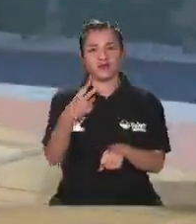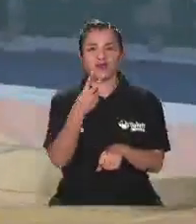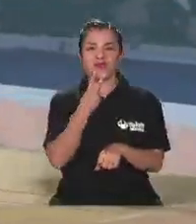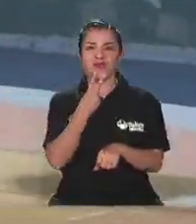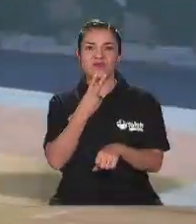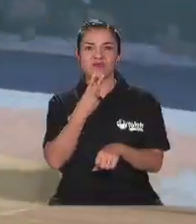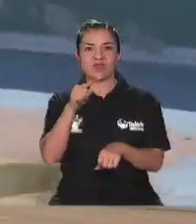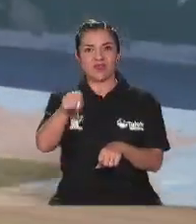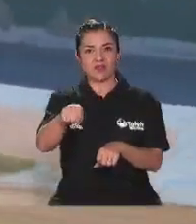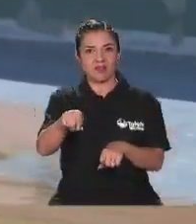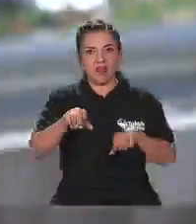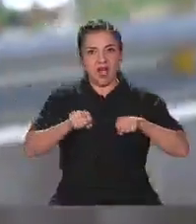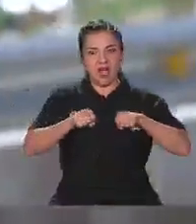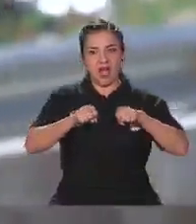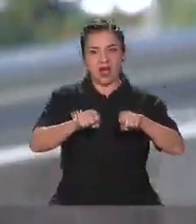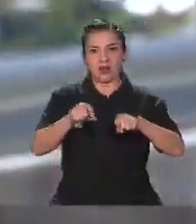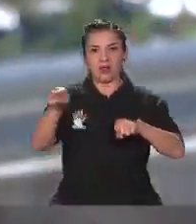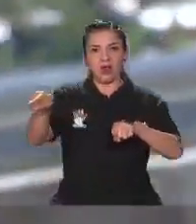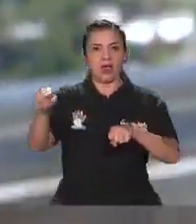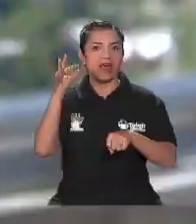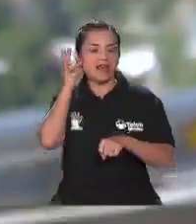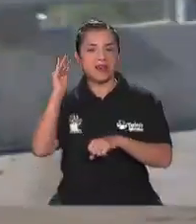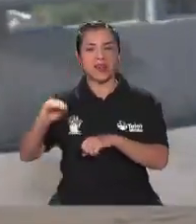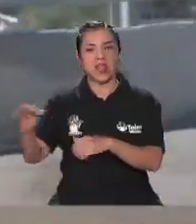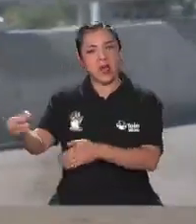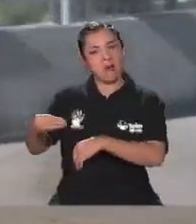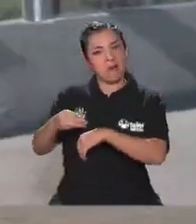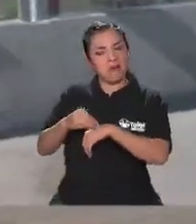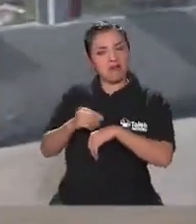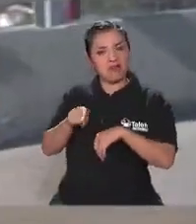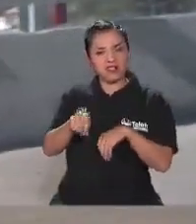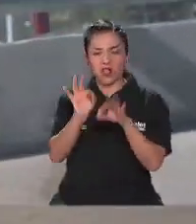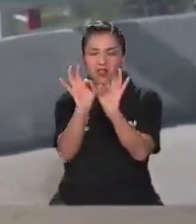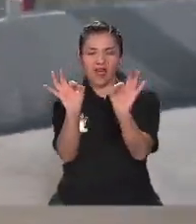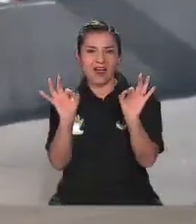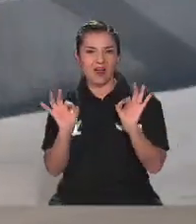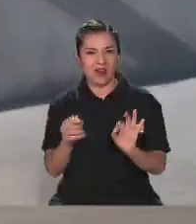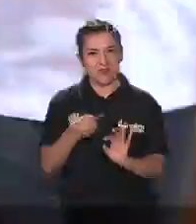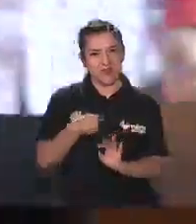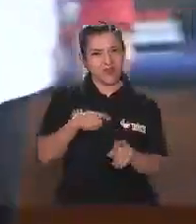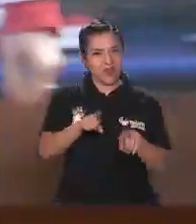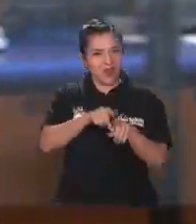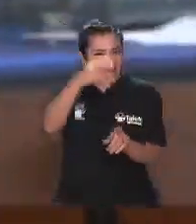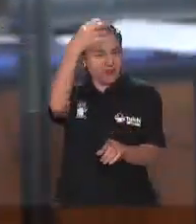me dice, decorémoslo, y soy una princesa y le busca cosas al carro.